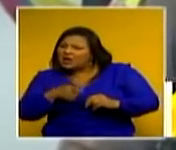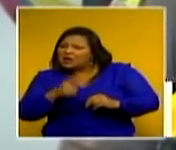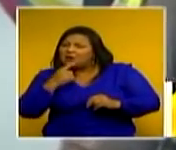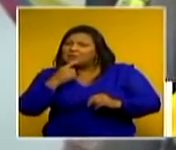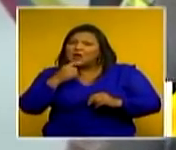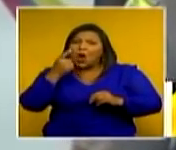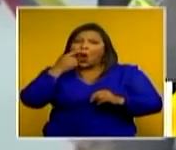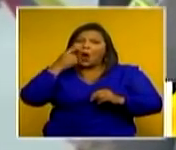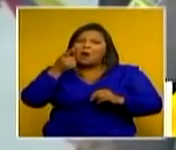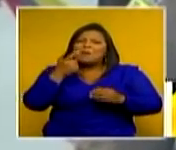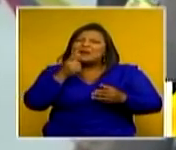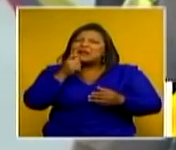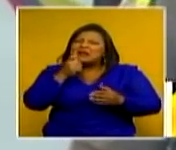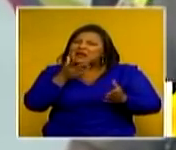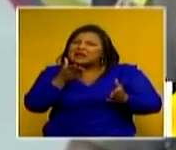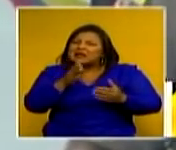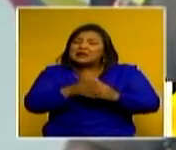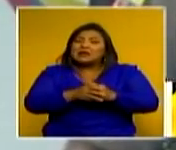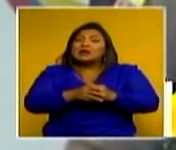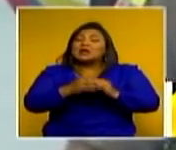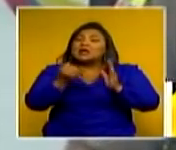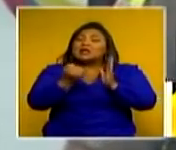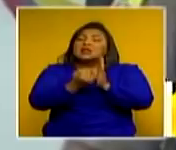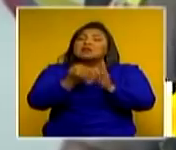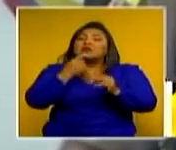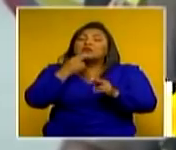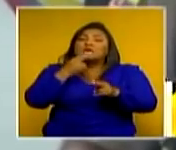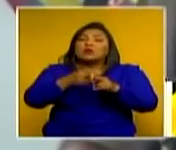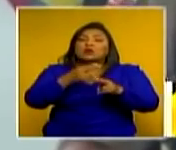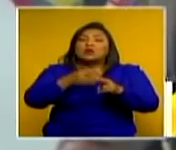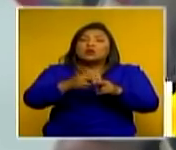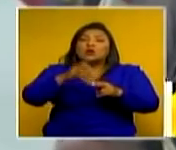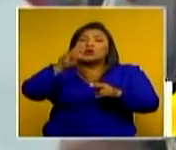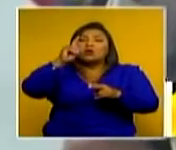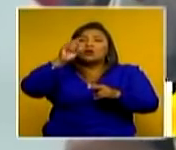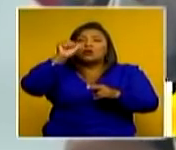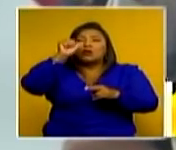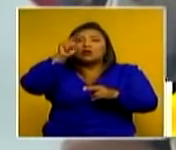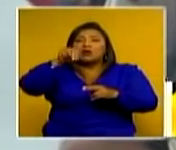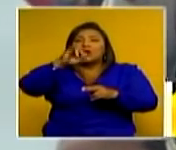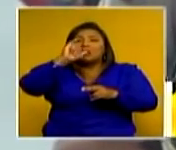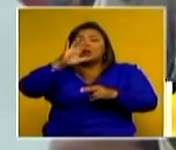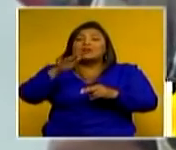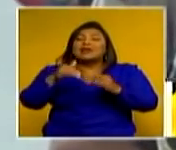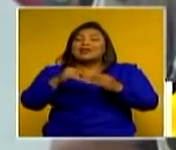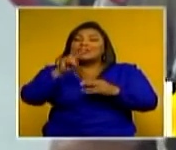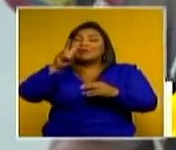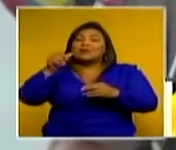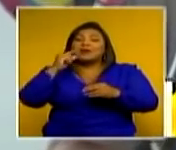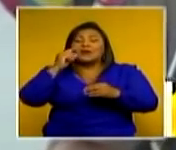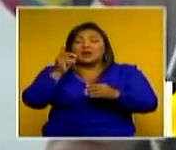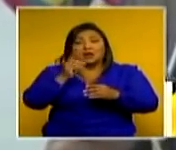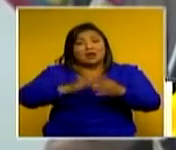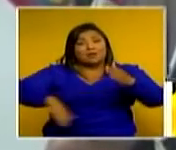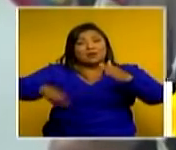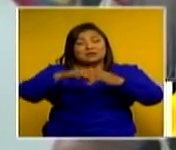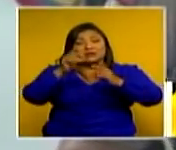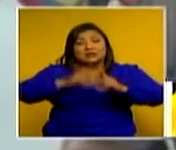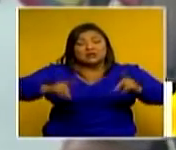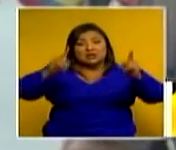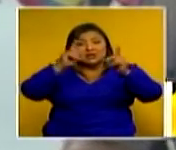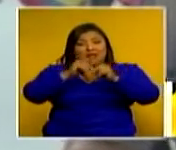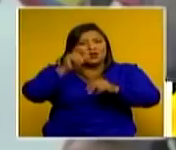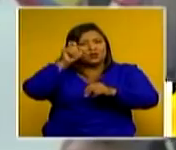conductor quien se identifica con el nombre de danny ve en nuestras bases de datos esta persona tiene